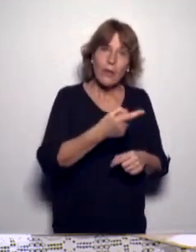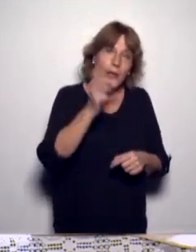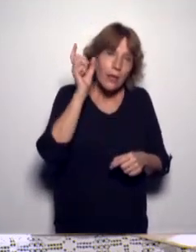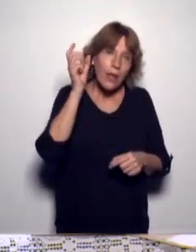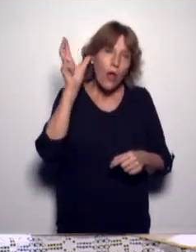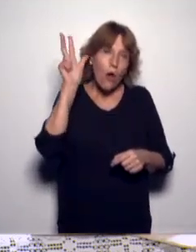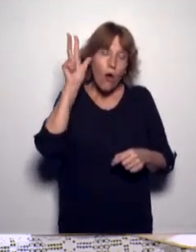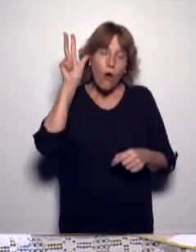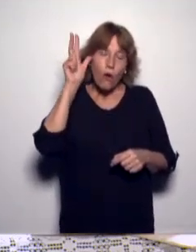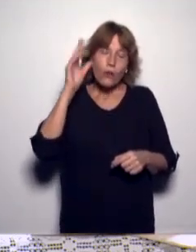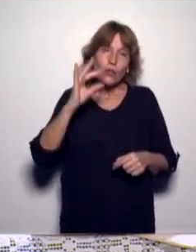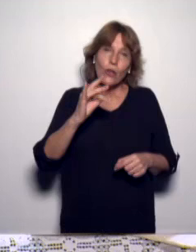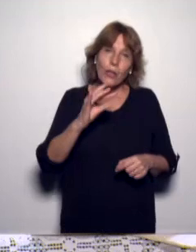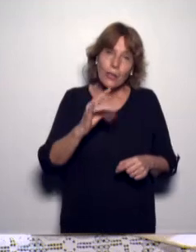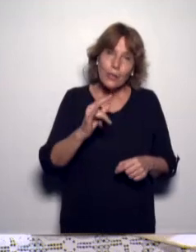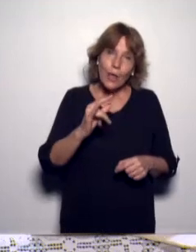pedir todo.